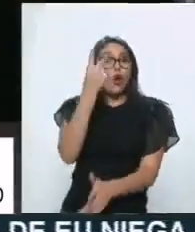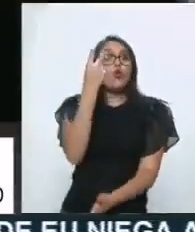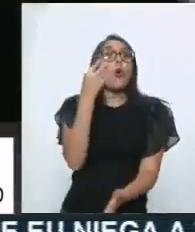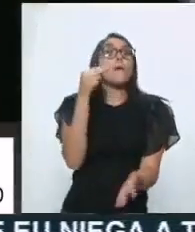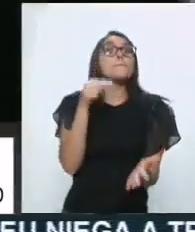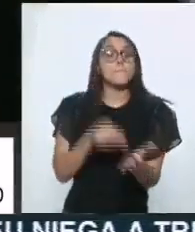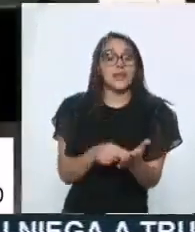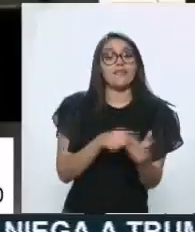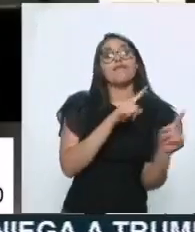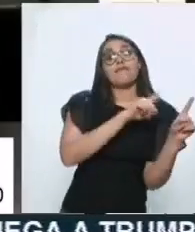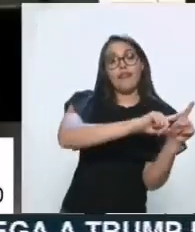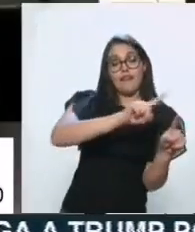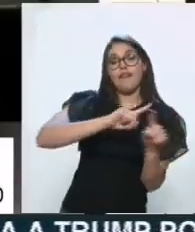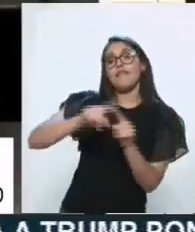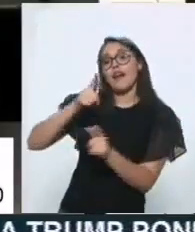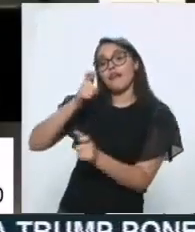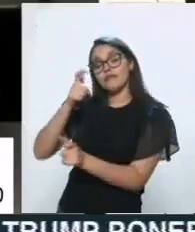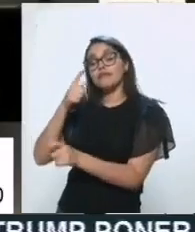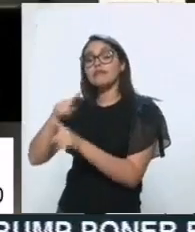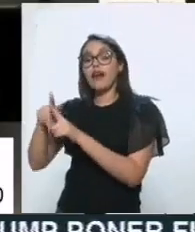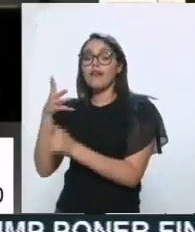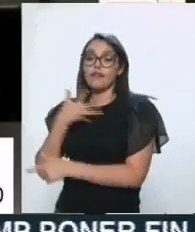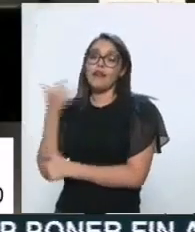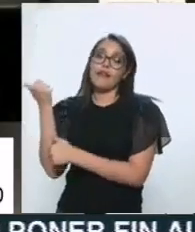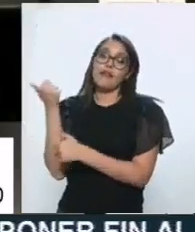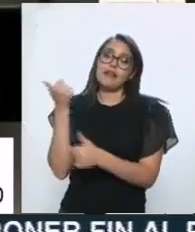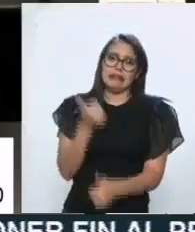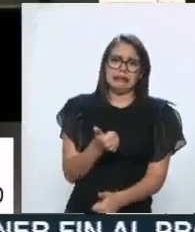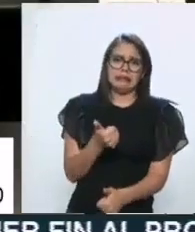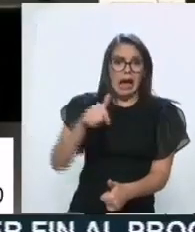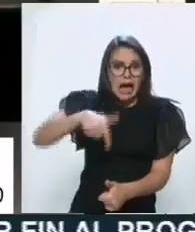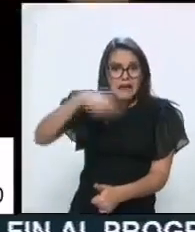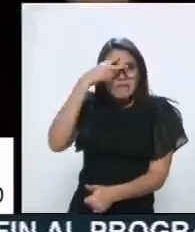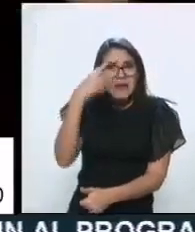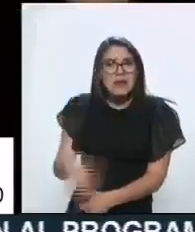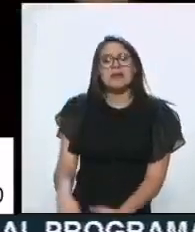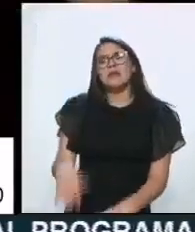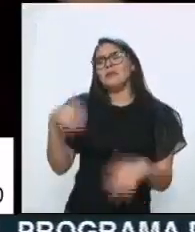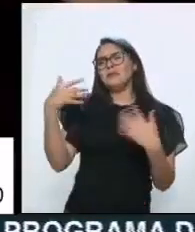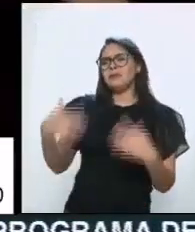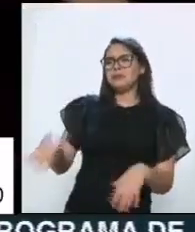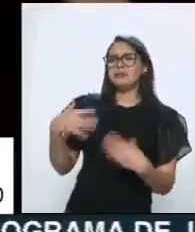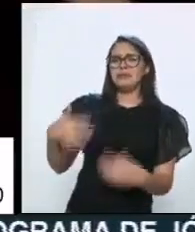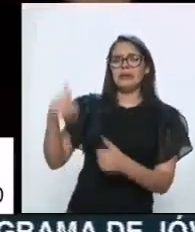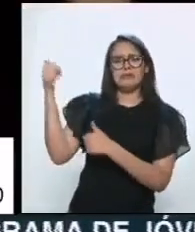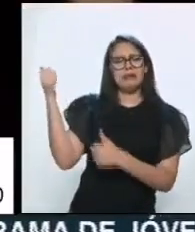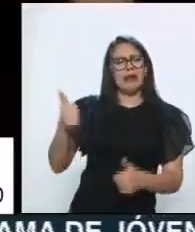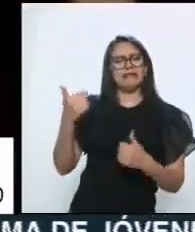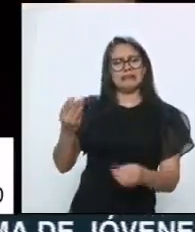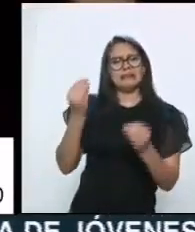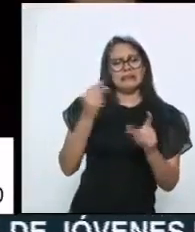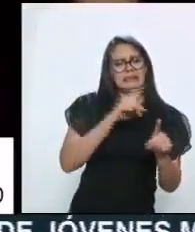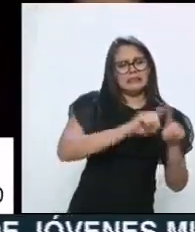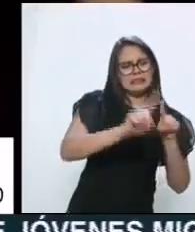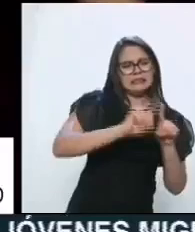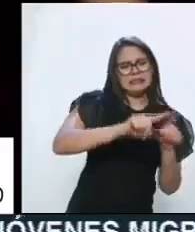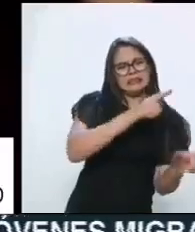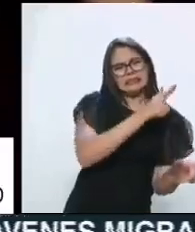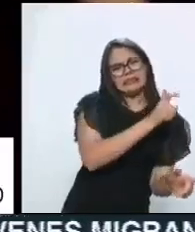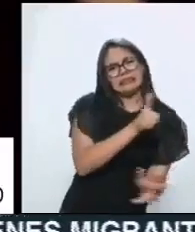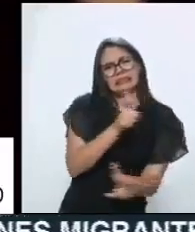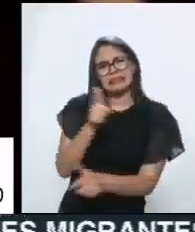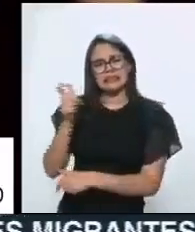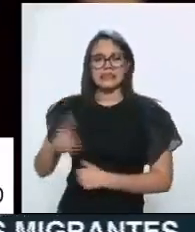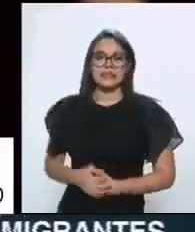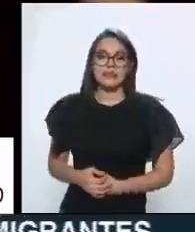de nuestras autoridades y las autoridades estadounidenses, se inundó de armas nuestro país. El cuarto documento es una comunicación